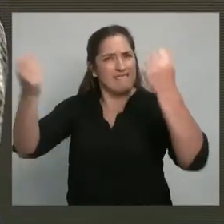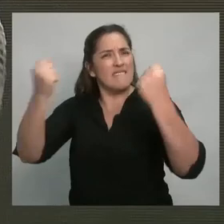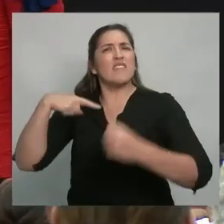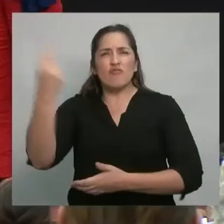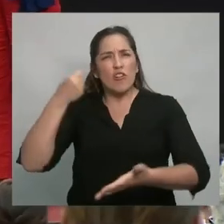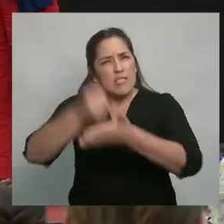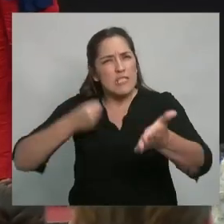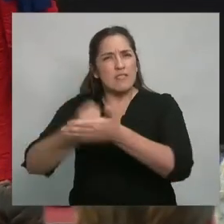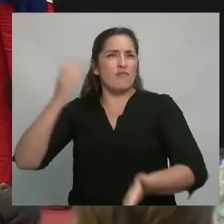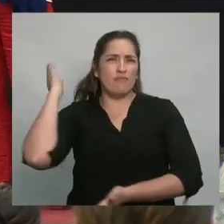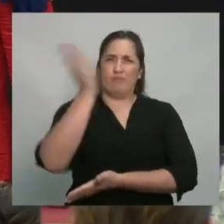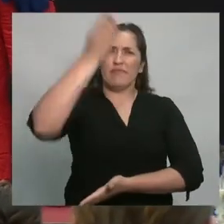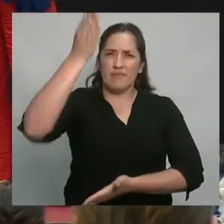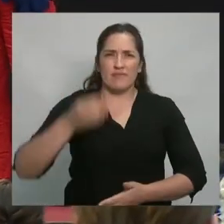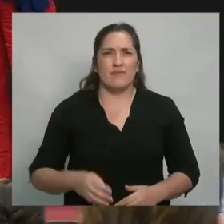¡Venceremos!